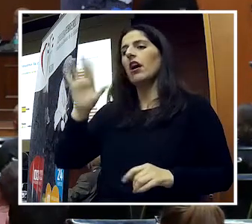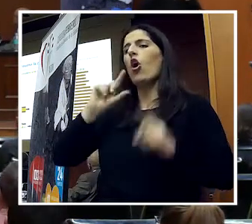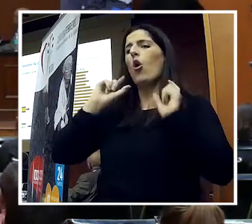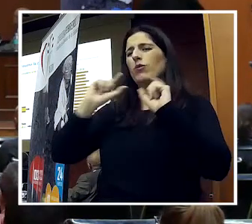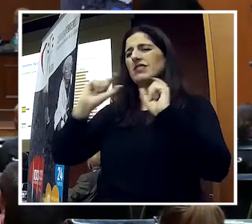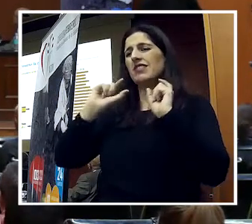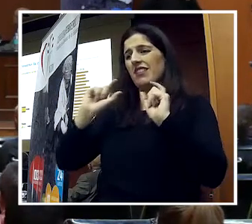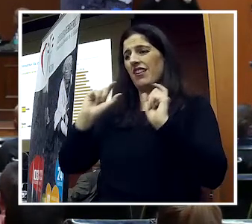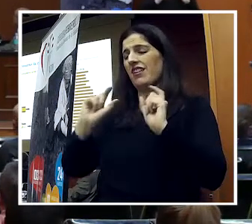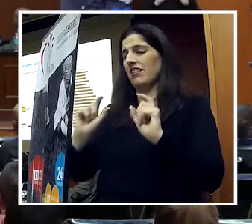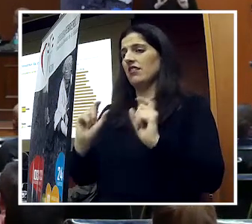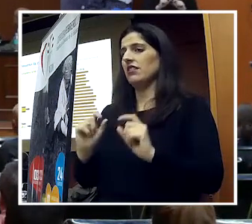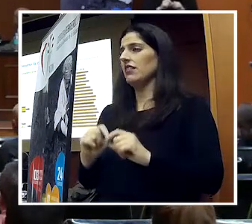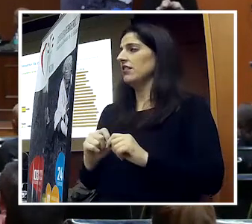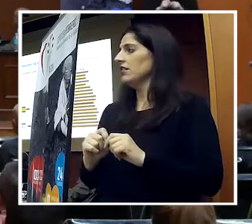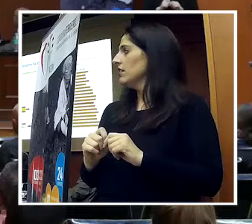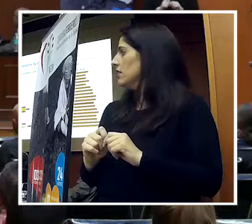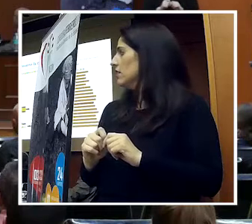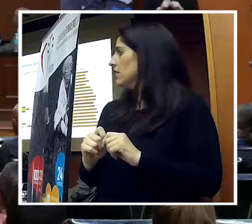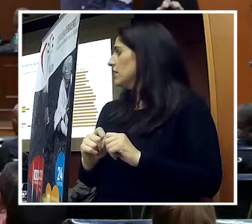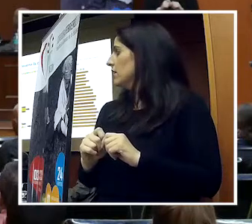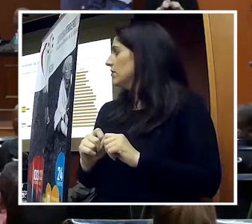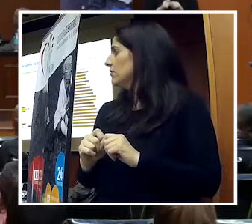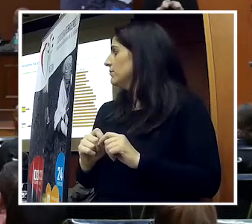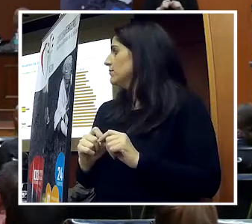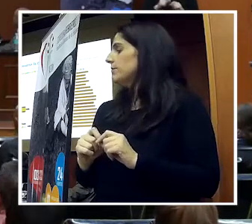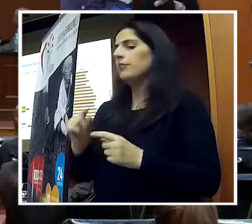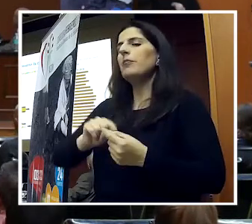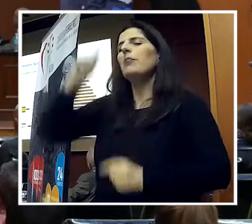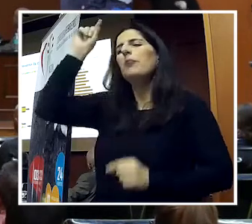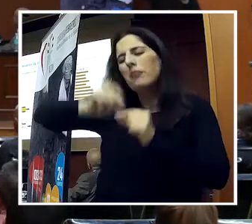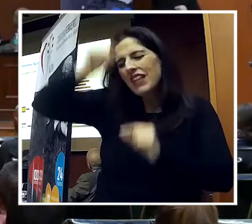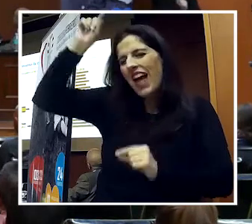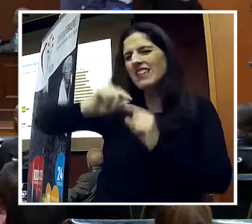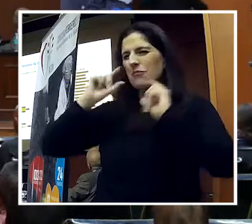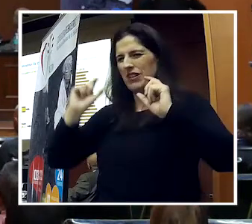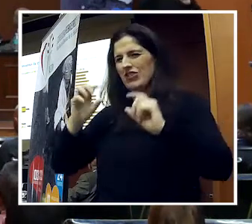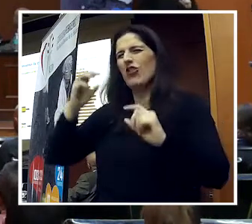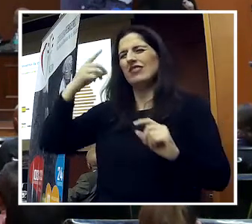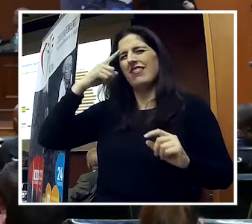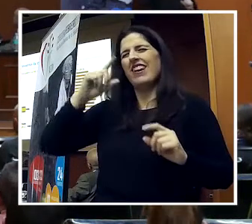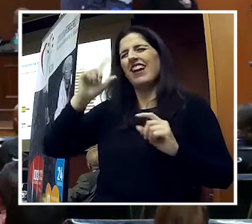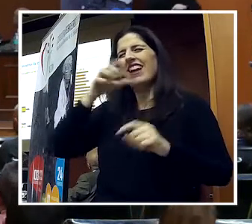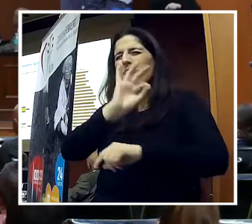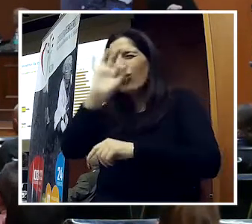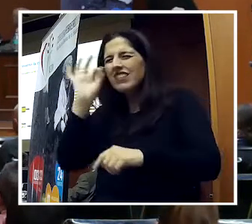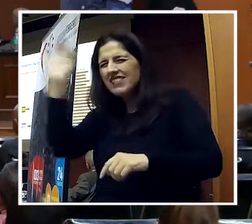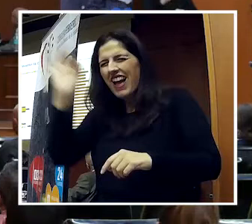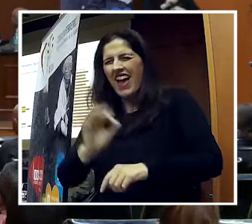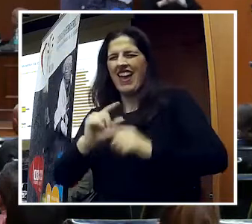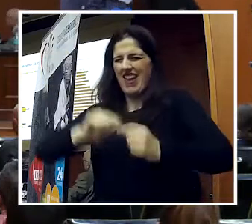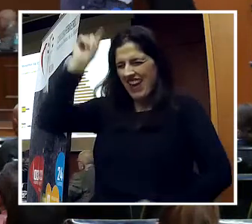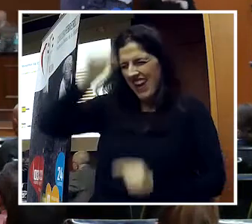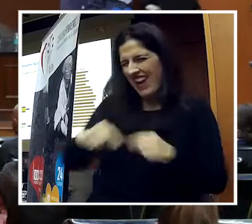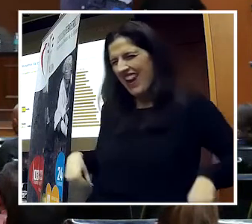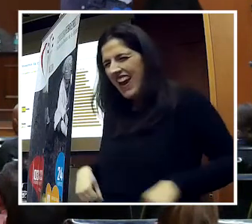obesidad, o sea, índice de masa corporal por encima de 30, utilizamos peso y talla aquí, ¿de acuerdo? Y esto es sobrepeso, ¿no? Bueno, pues en